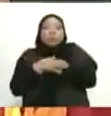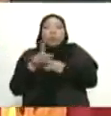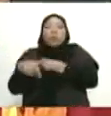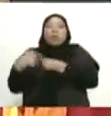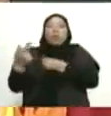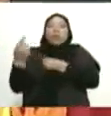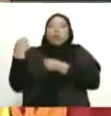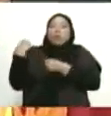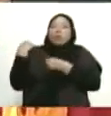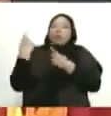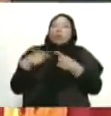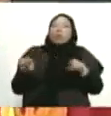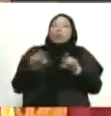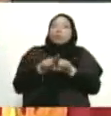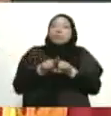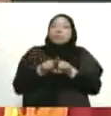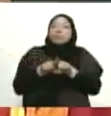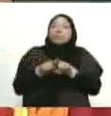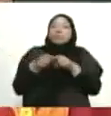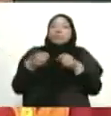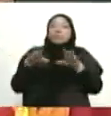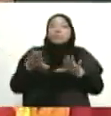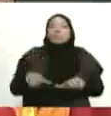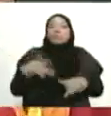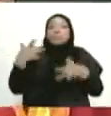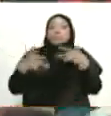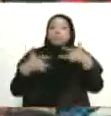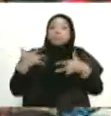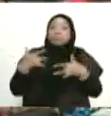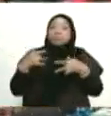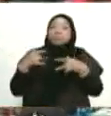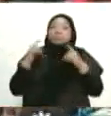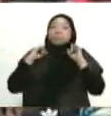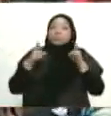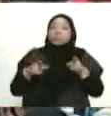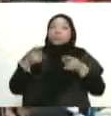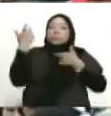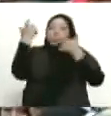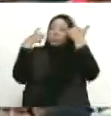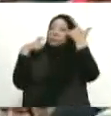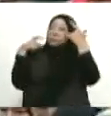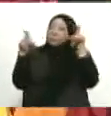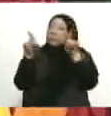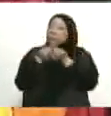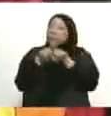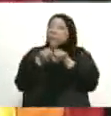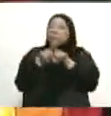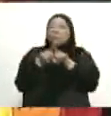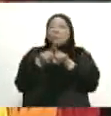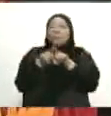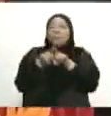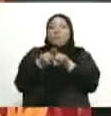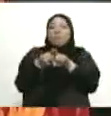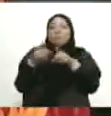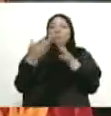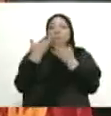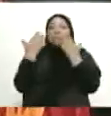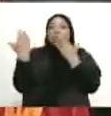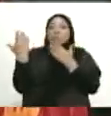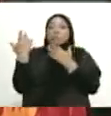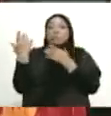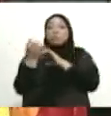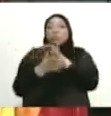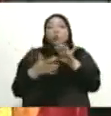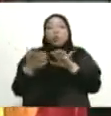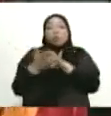salen diciendo igual, no nos dejaron hacer el acto de calle los violentos del chavismo. Los violentos son ellos. Los